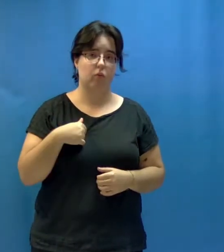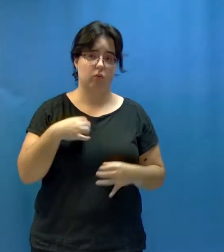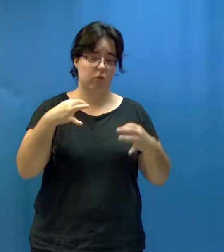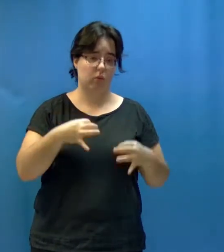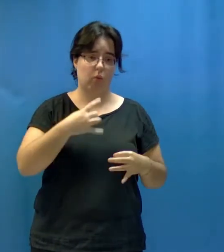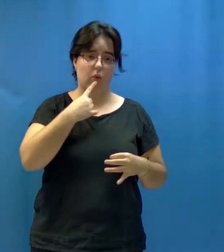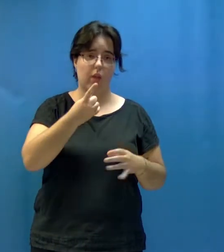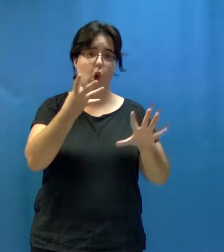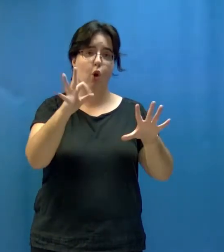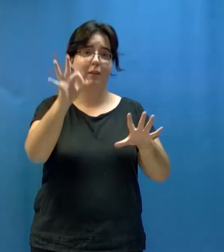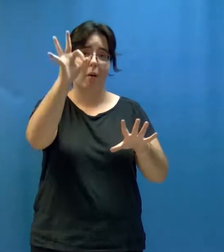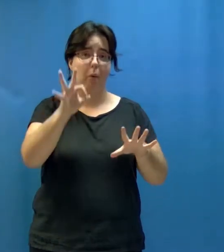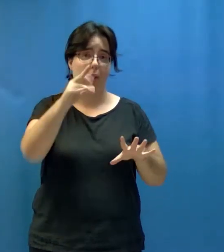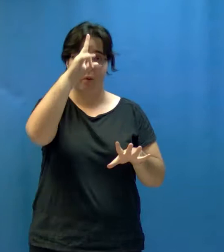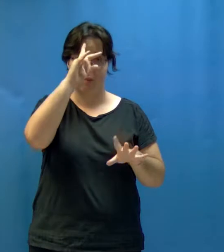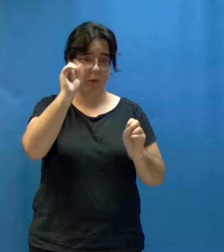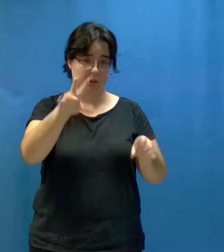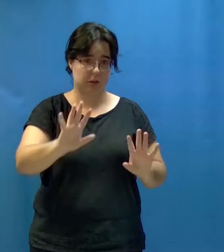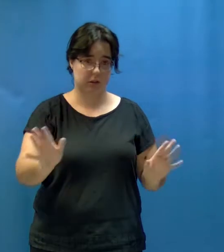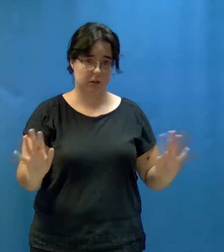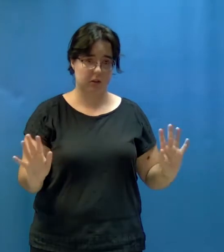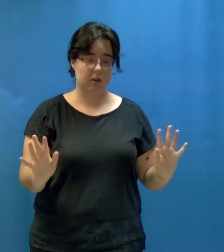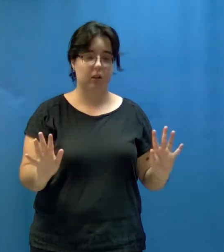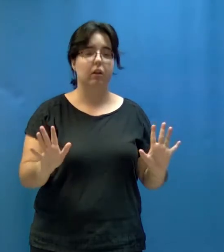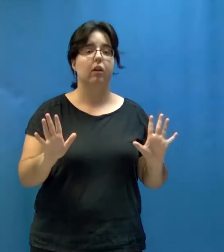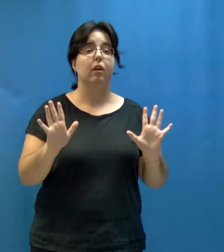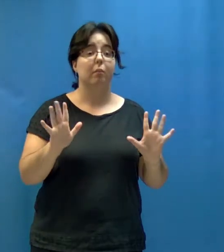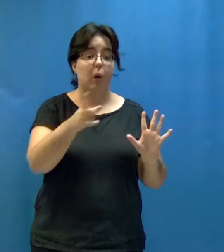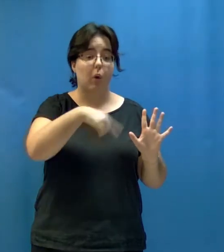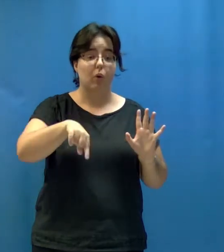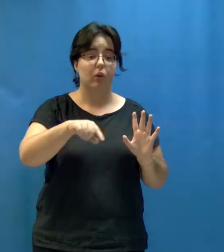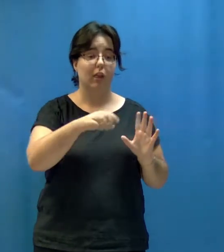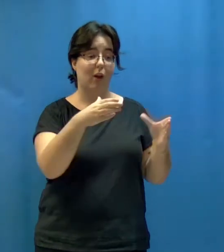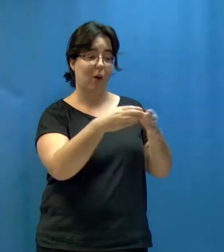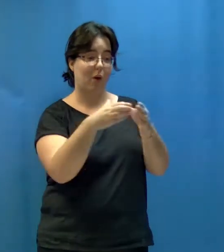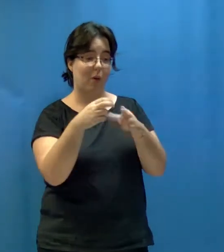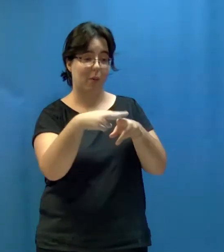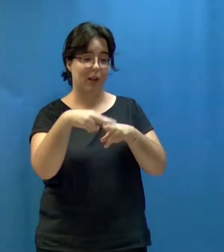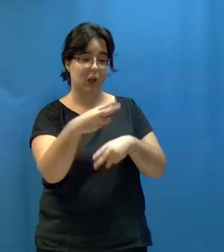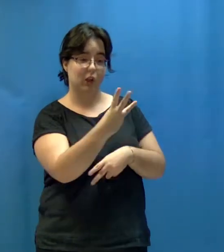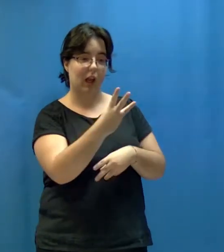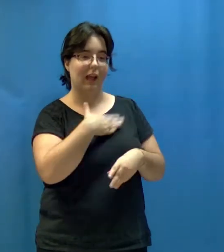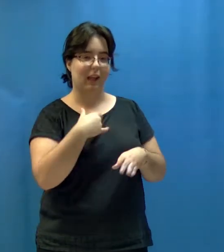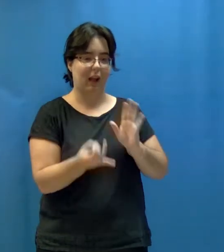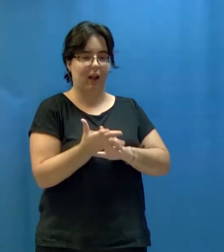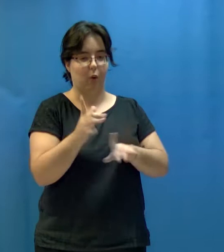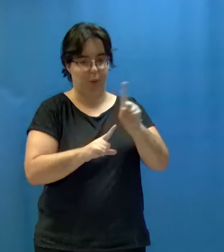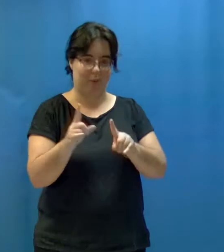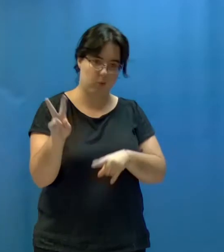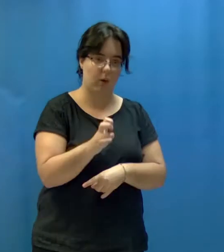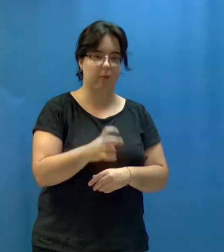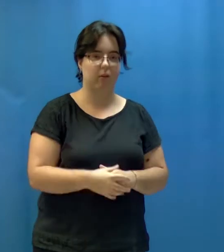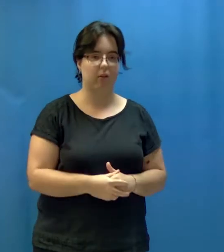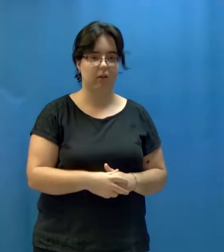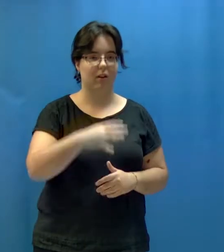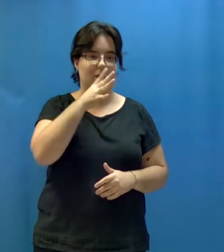un 90% dels castellonenses. Però vostès, en el tripartit o bipartit, han querido abrir un nou problema a la nostra ciutat. y generar un nuevo foco